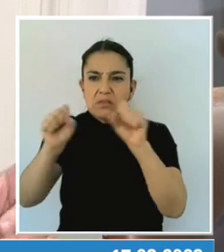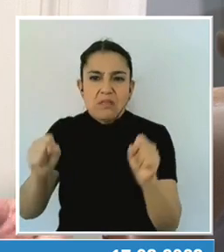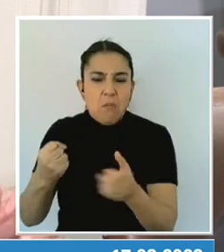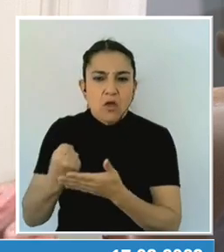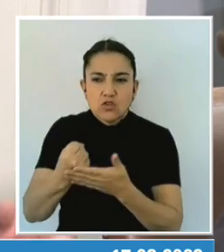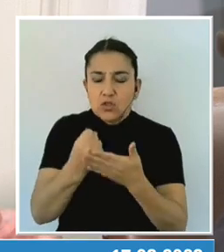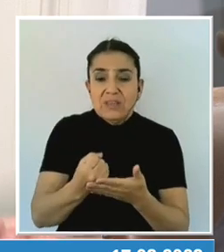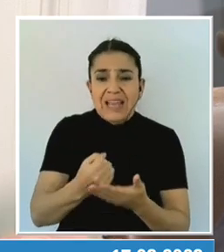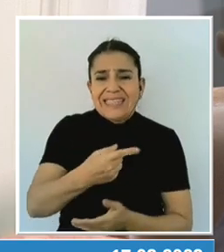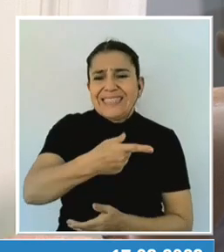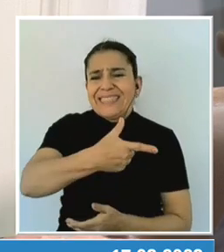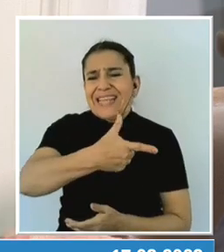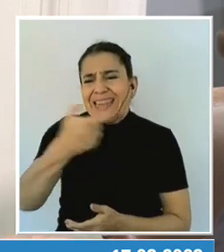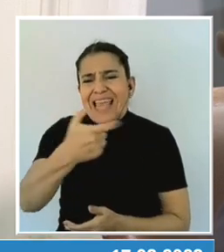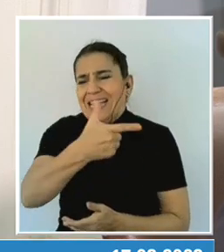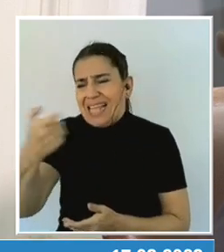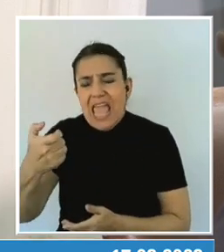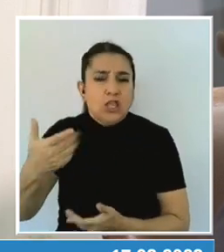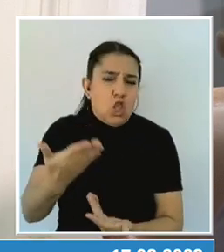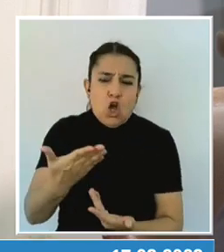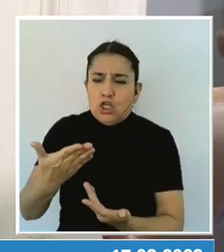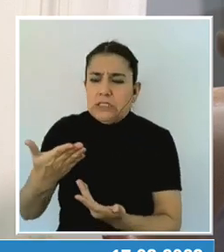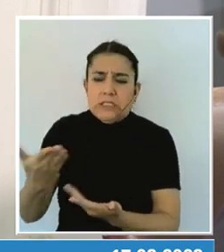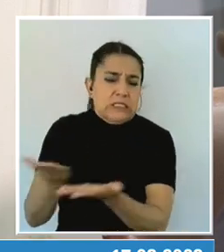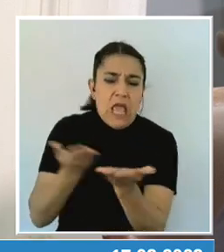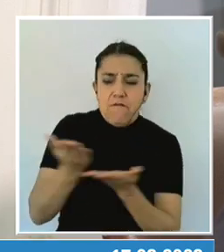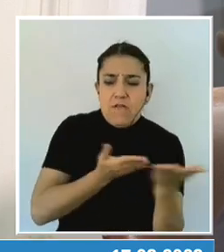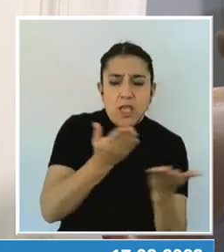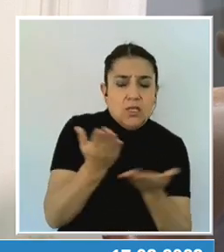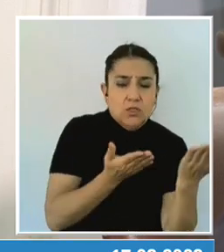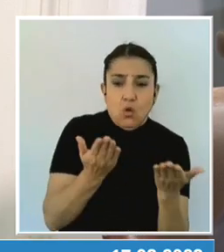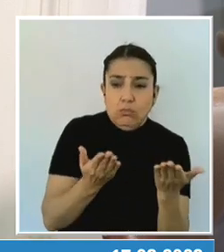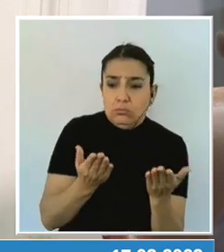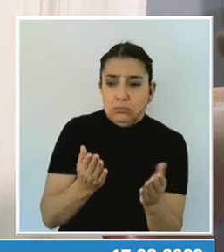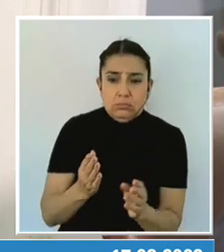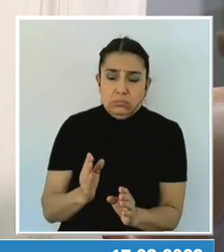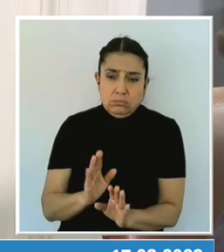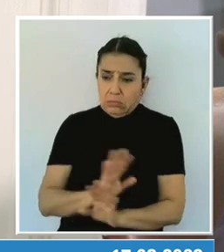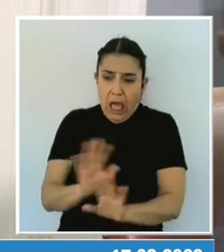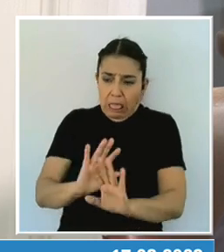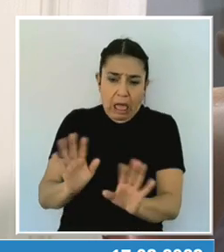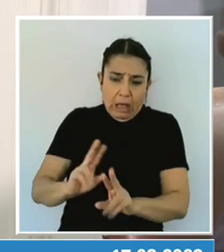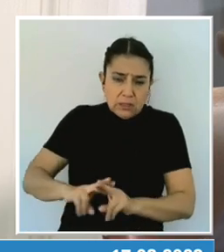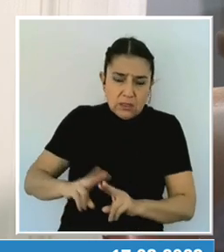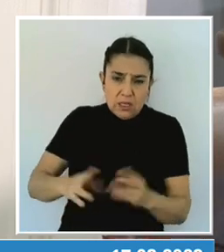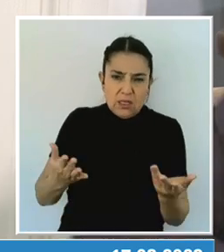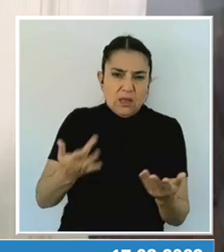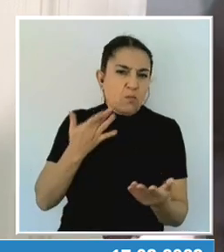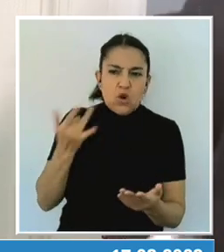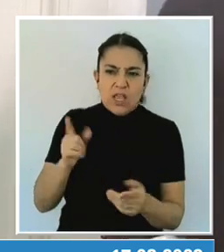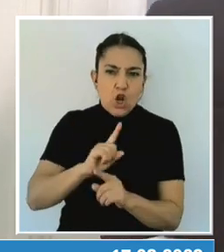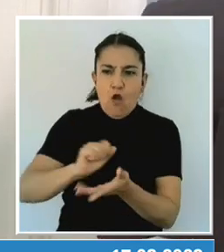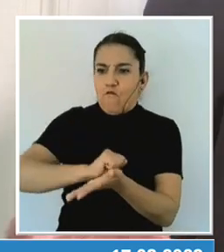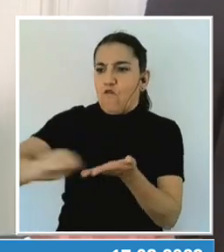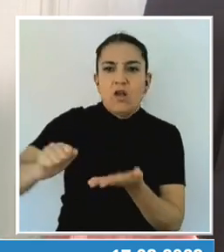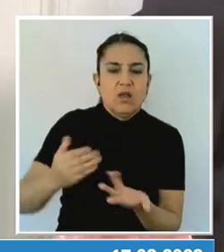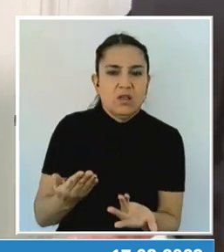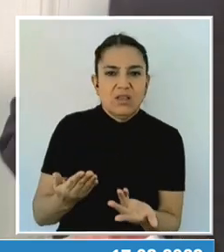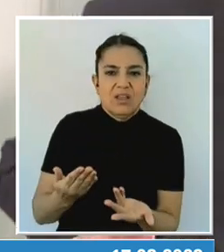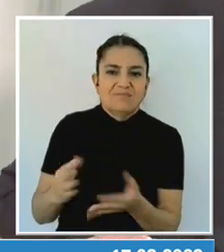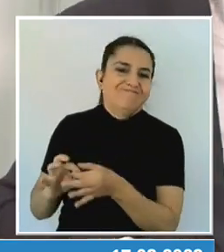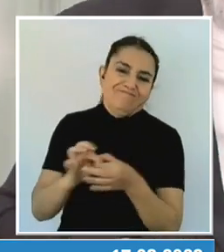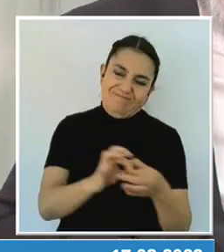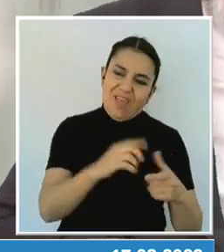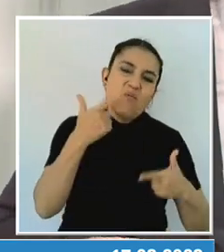servicios que son declarados ineficientes. ¿Y por qué no lo eliminan? Por razones políticas. Eso es